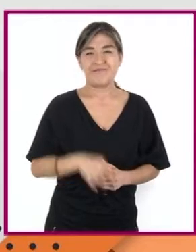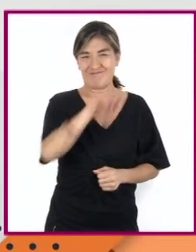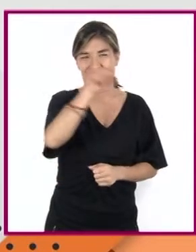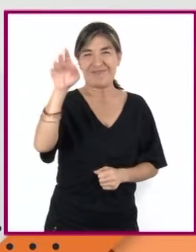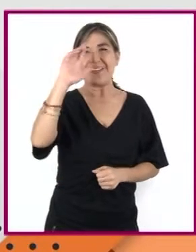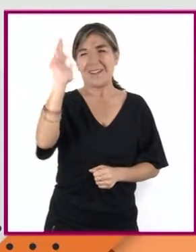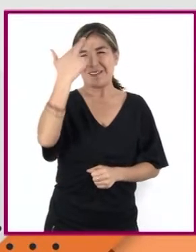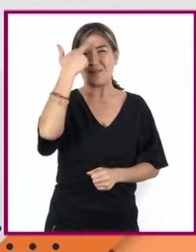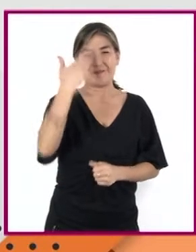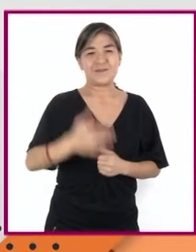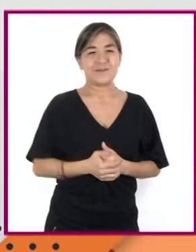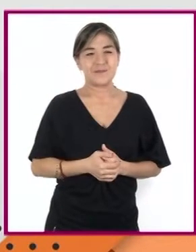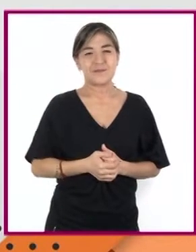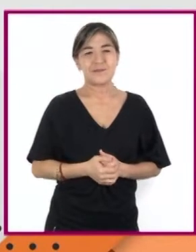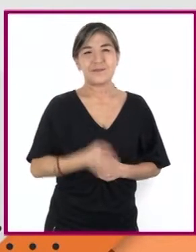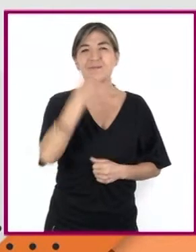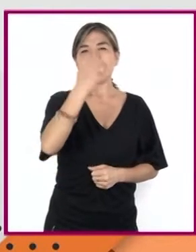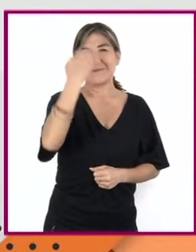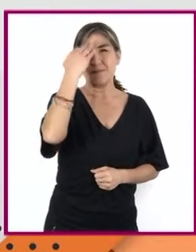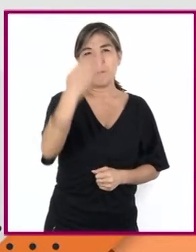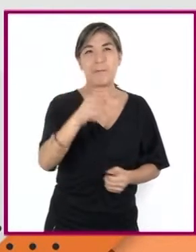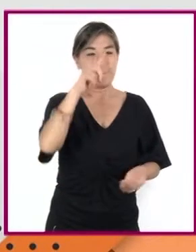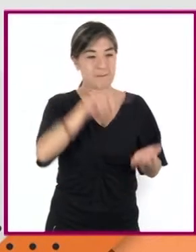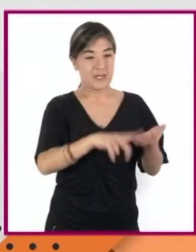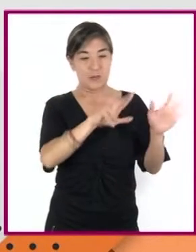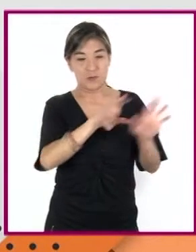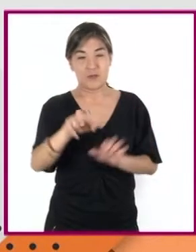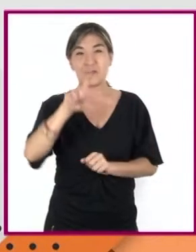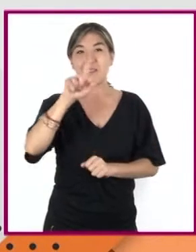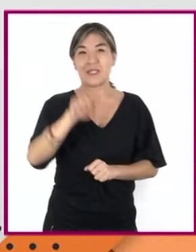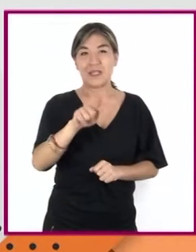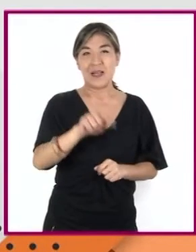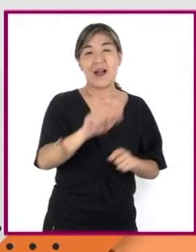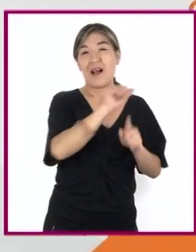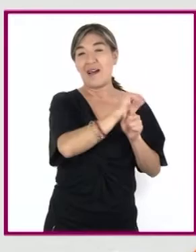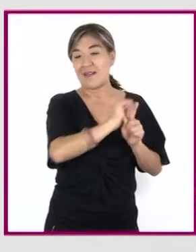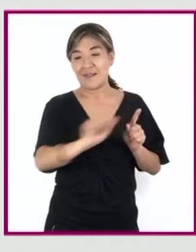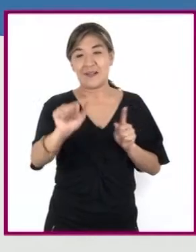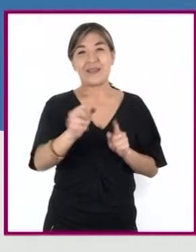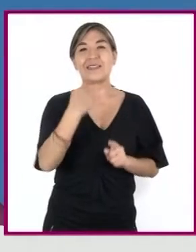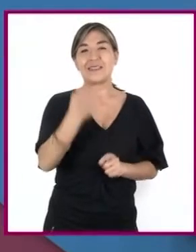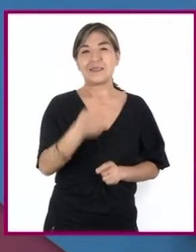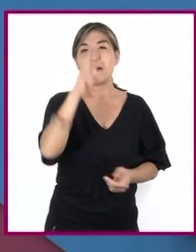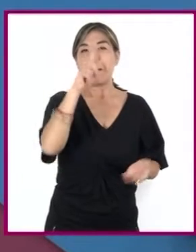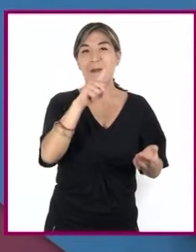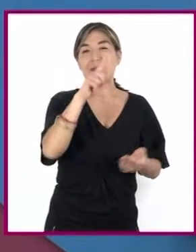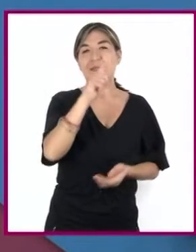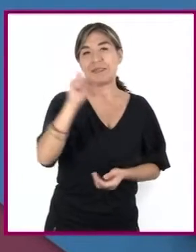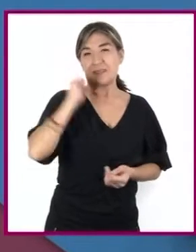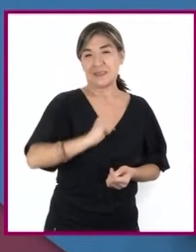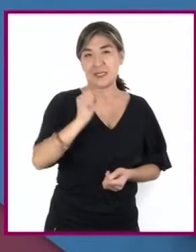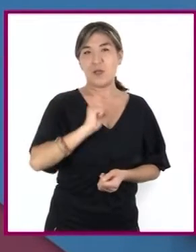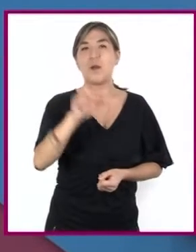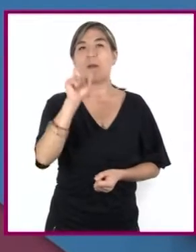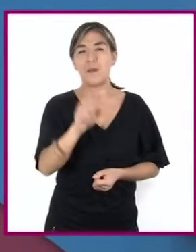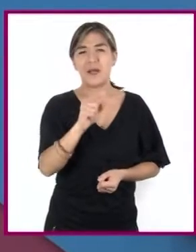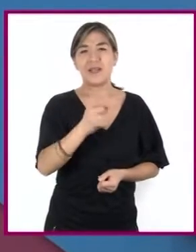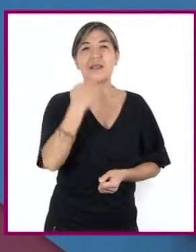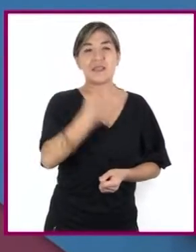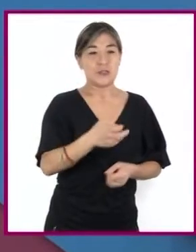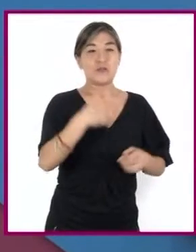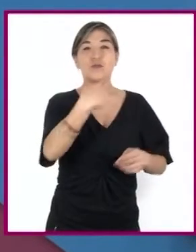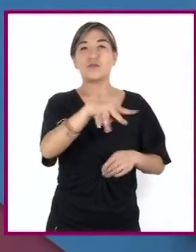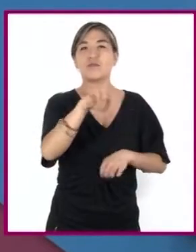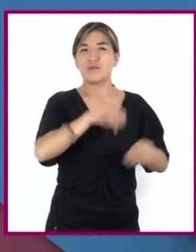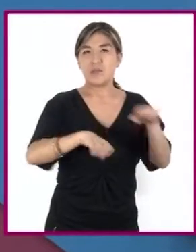recordarán, a partir de la década de 1870 y hasta las primeras décadas del siglo XX, naciones